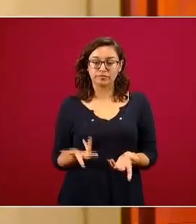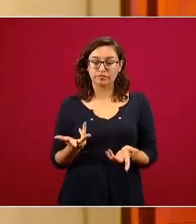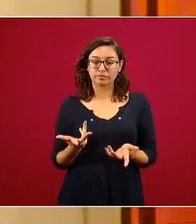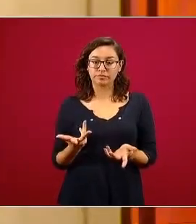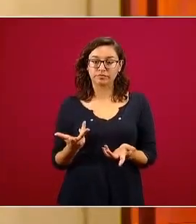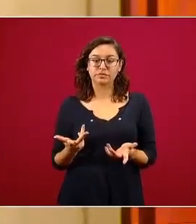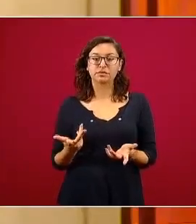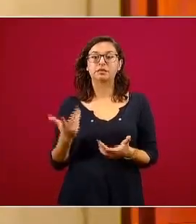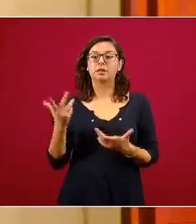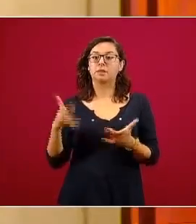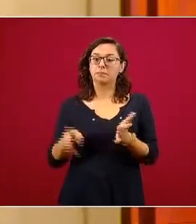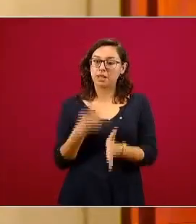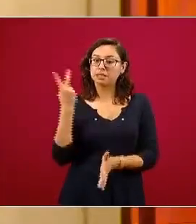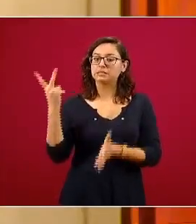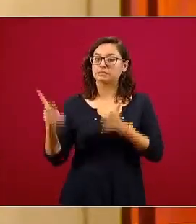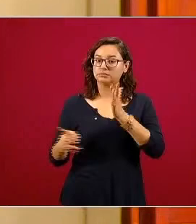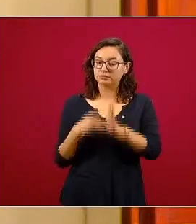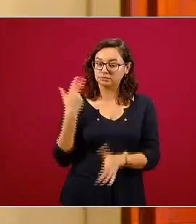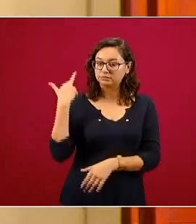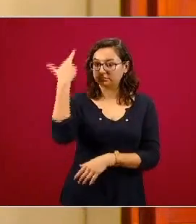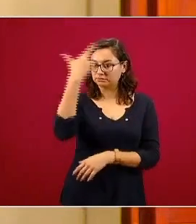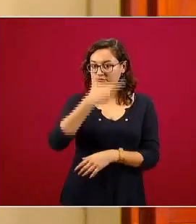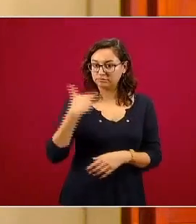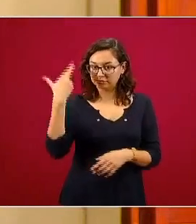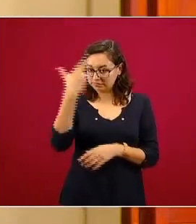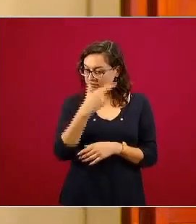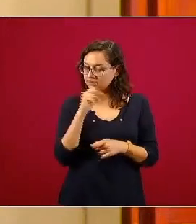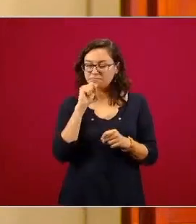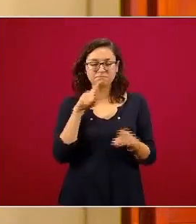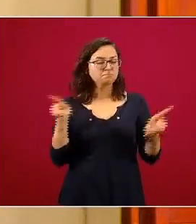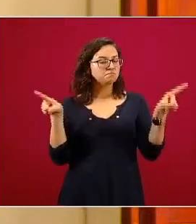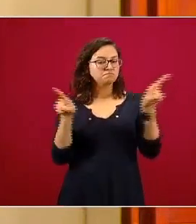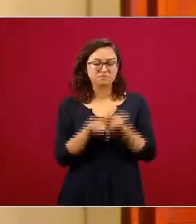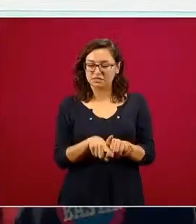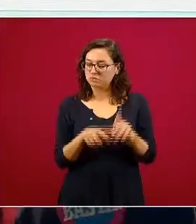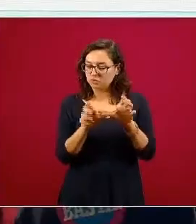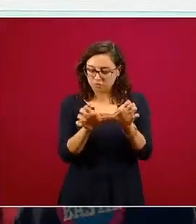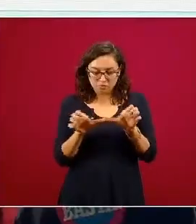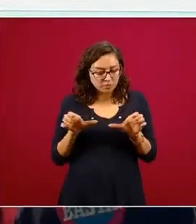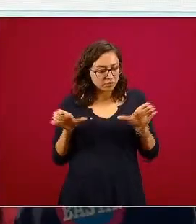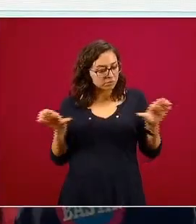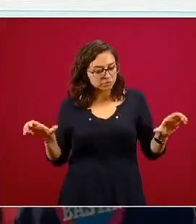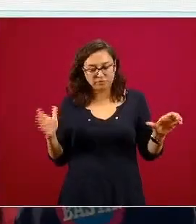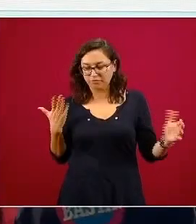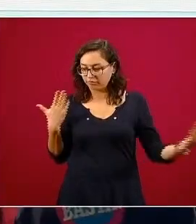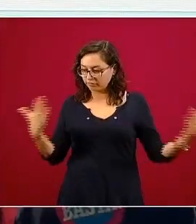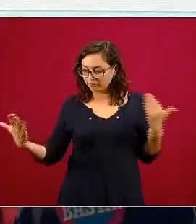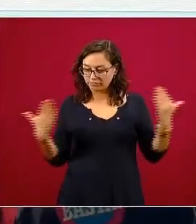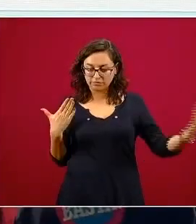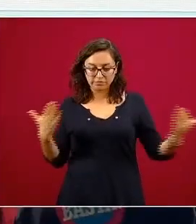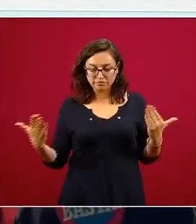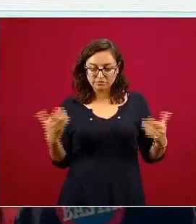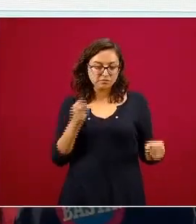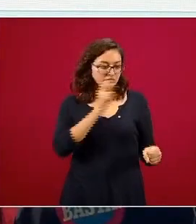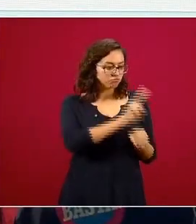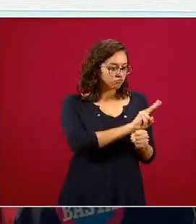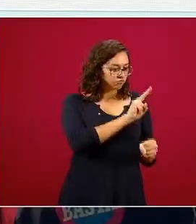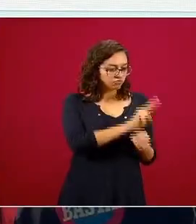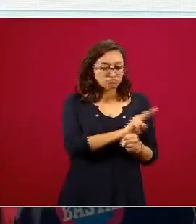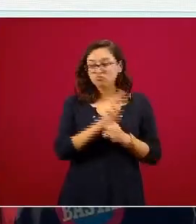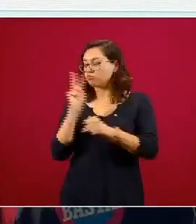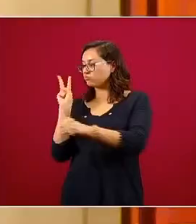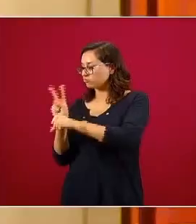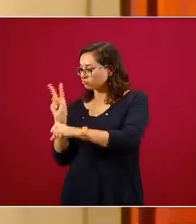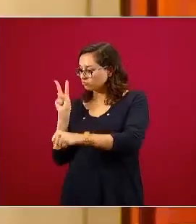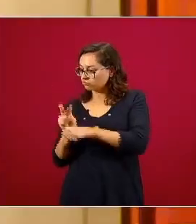mediante ensayos clínicos controlados, aleatorizados, que hayan sido bien justificados, que